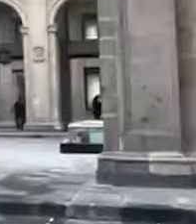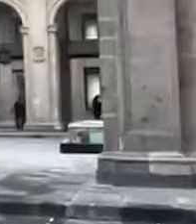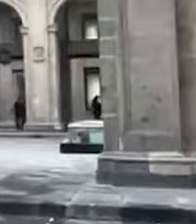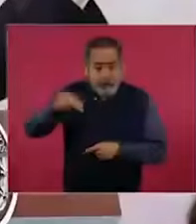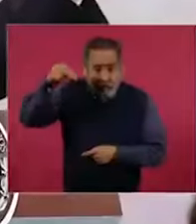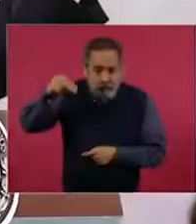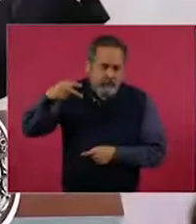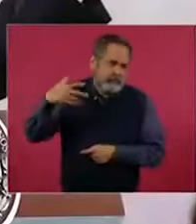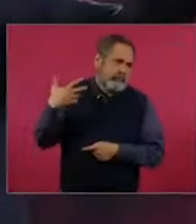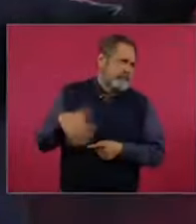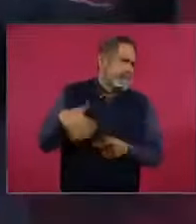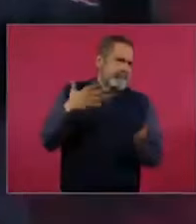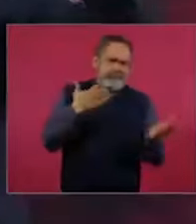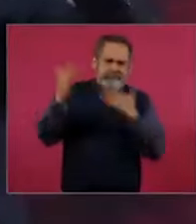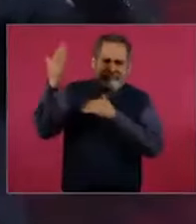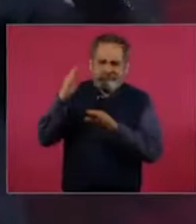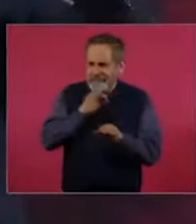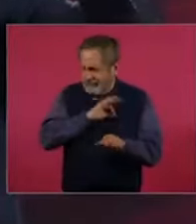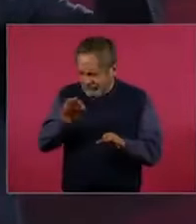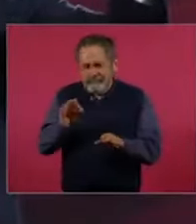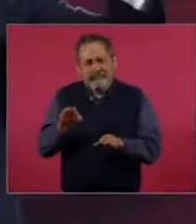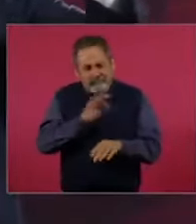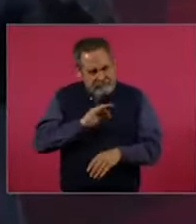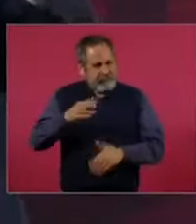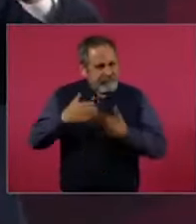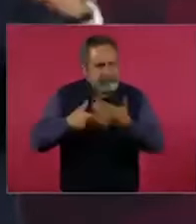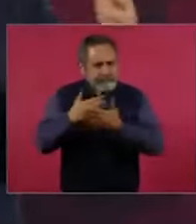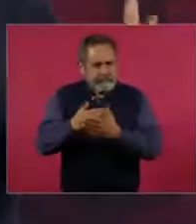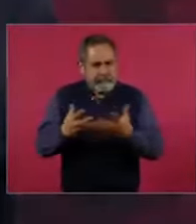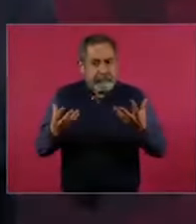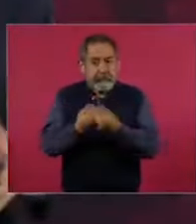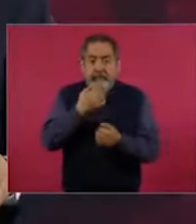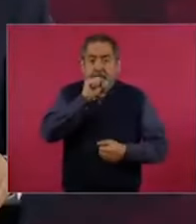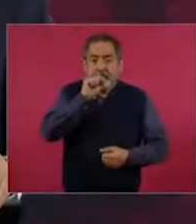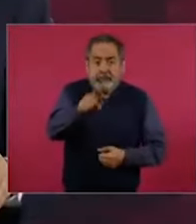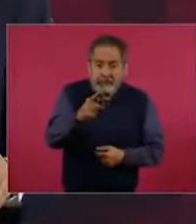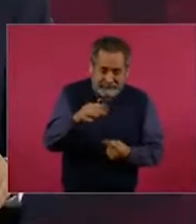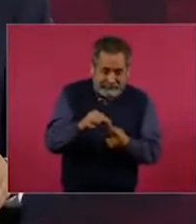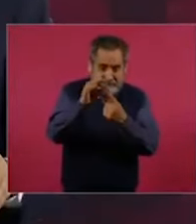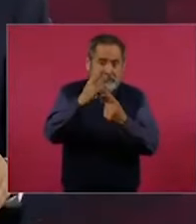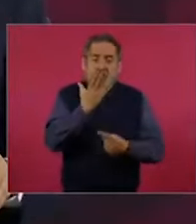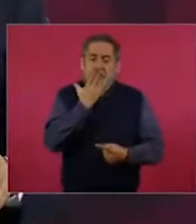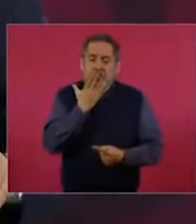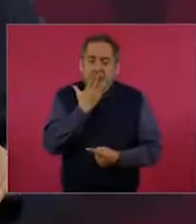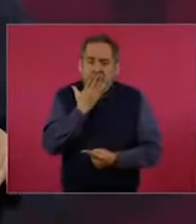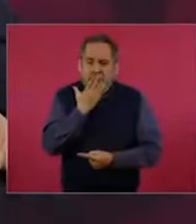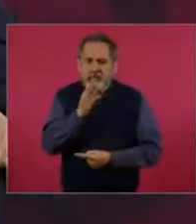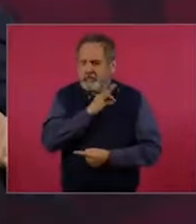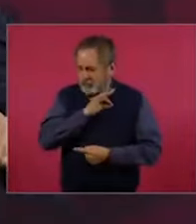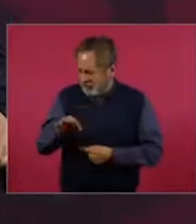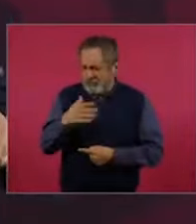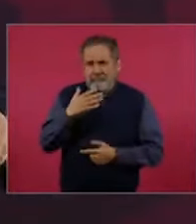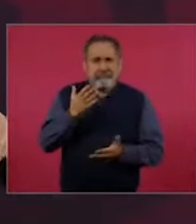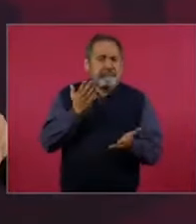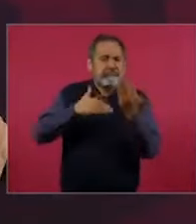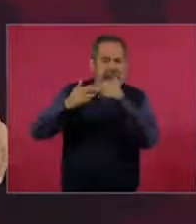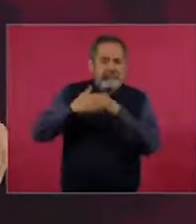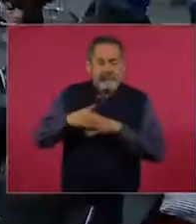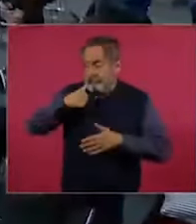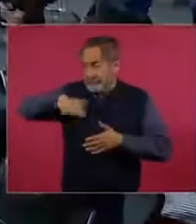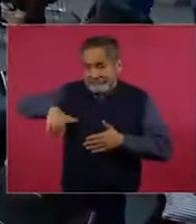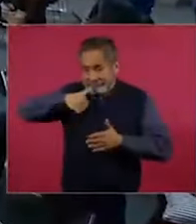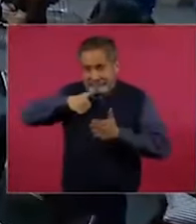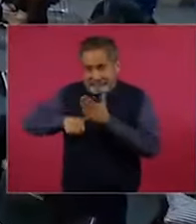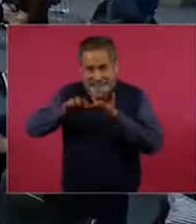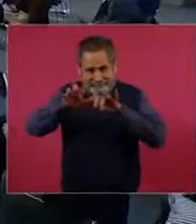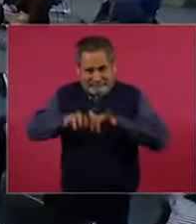León El presidente en algún momento toma la pregunta que se lanza al aire y dice es una decisión que tomó el dueño de esta empresa y